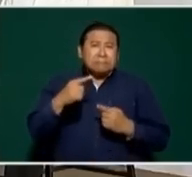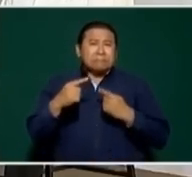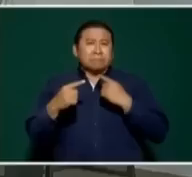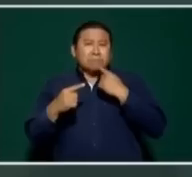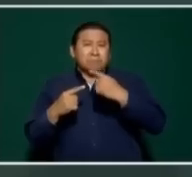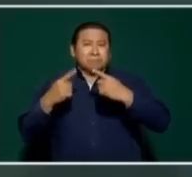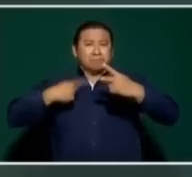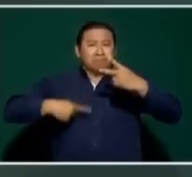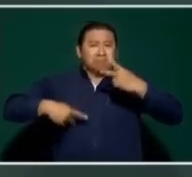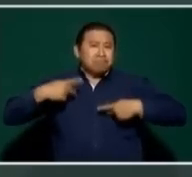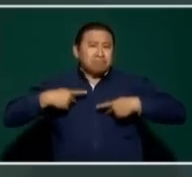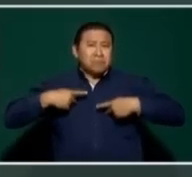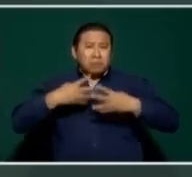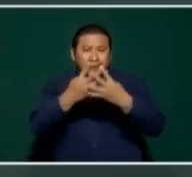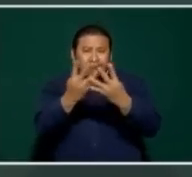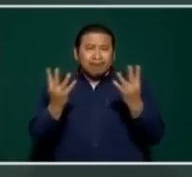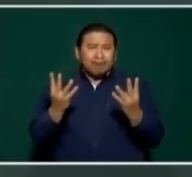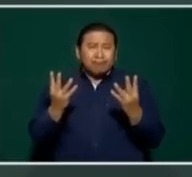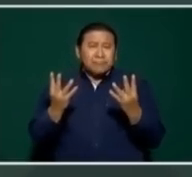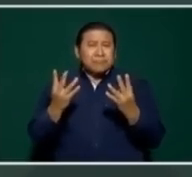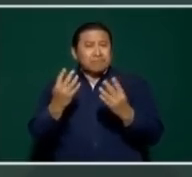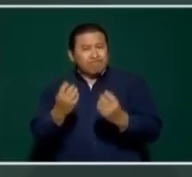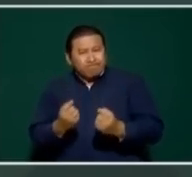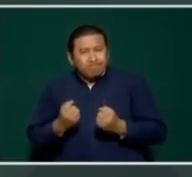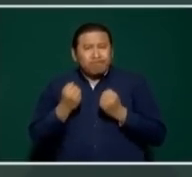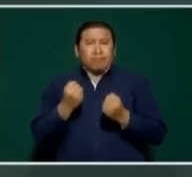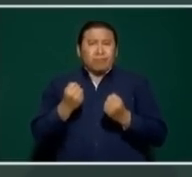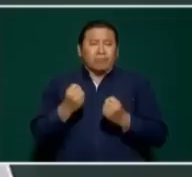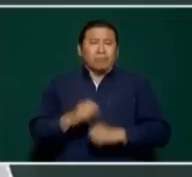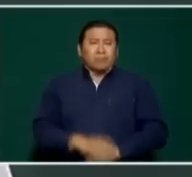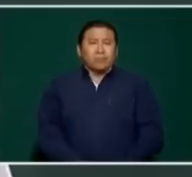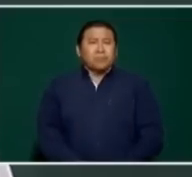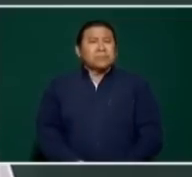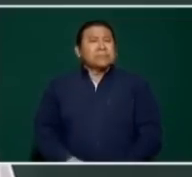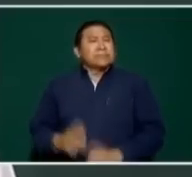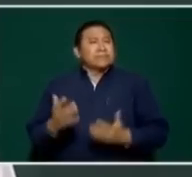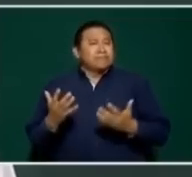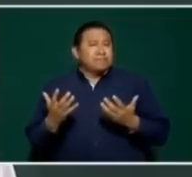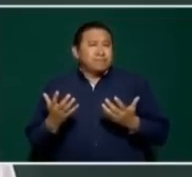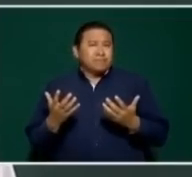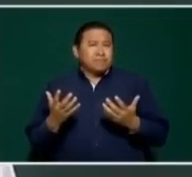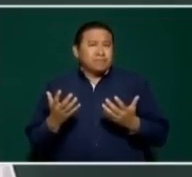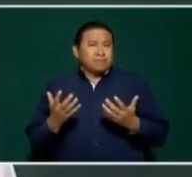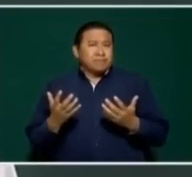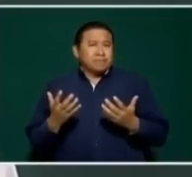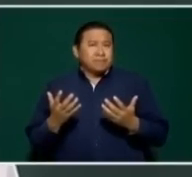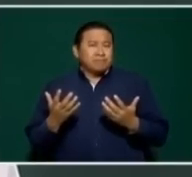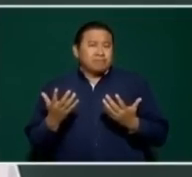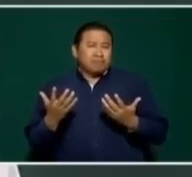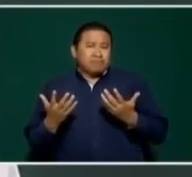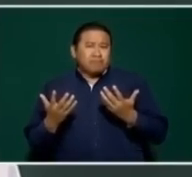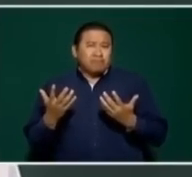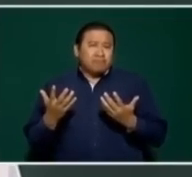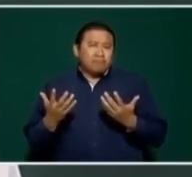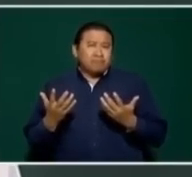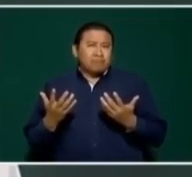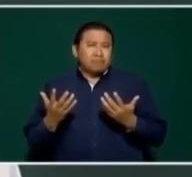la población es seguridad, es la